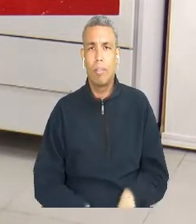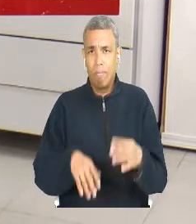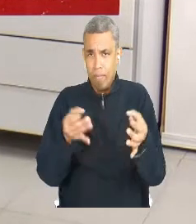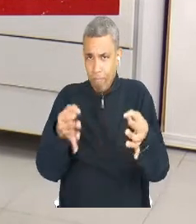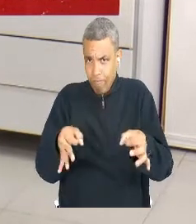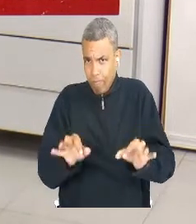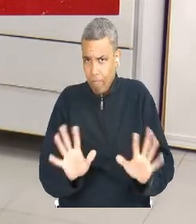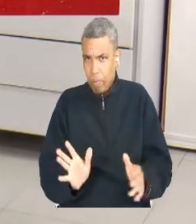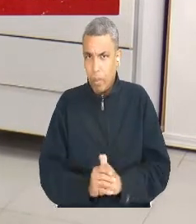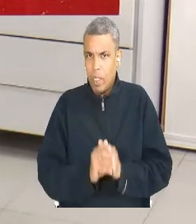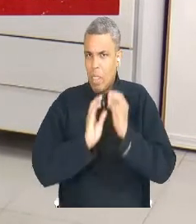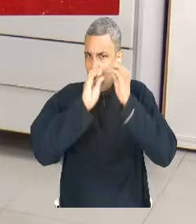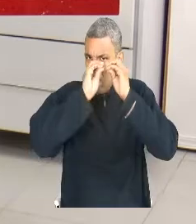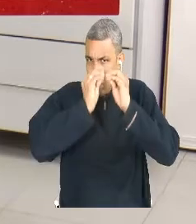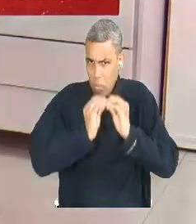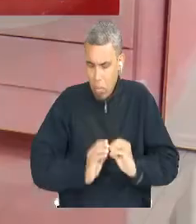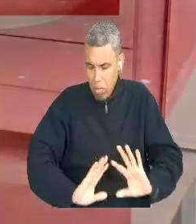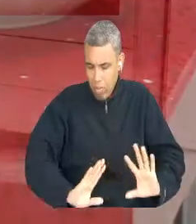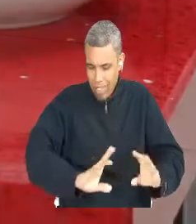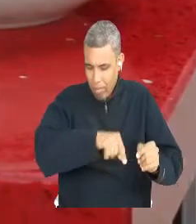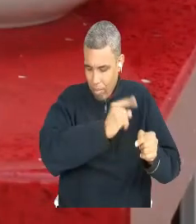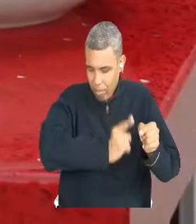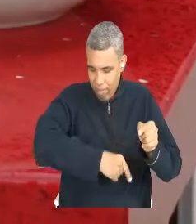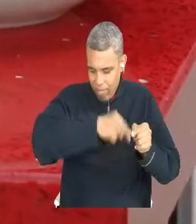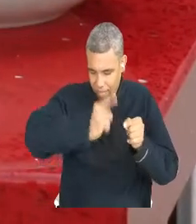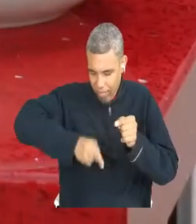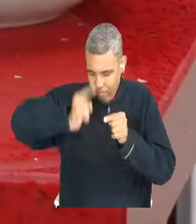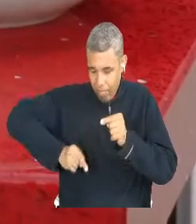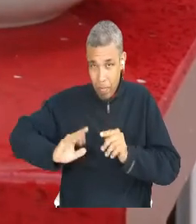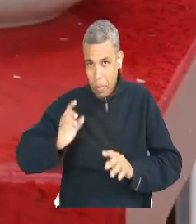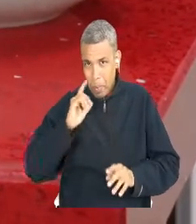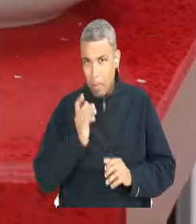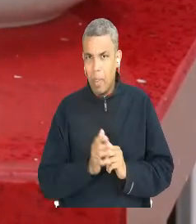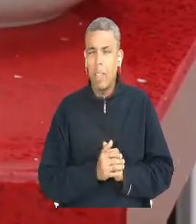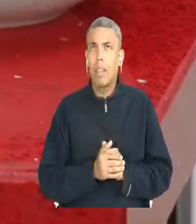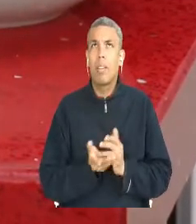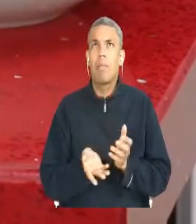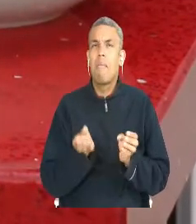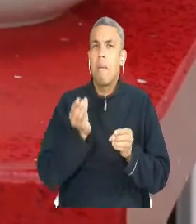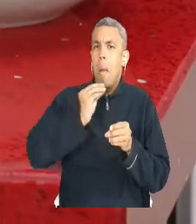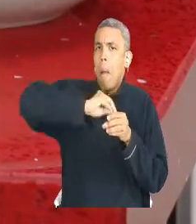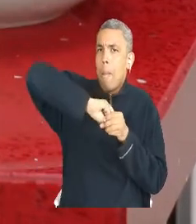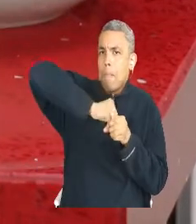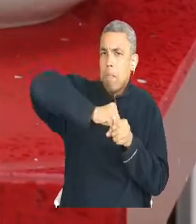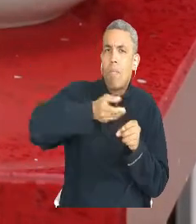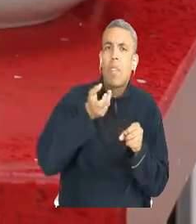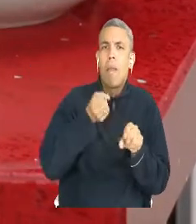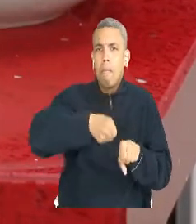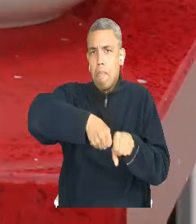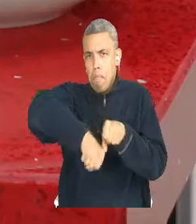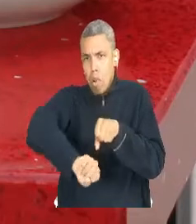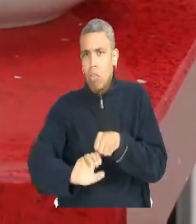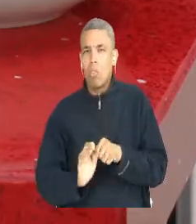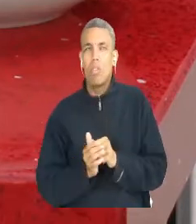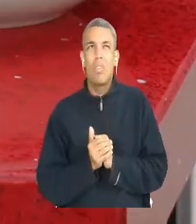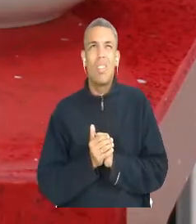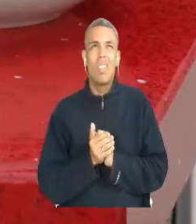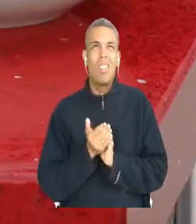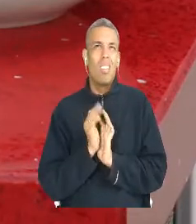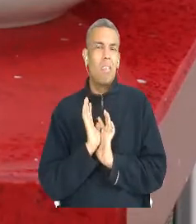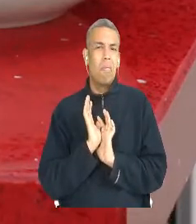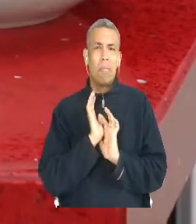hacer de muchas formas. Los crepes de sal, de pollo, de champiñón, de jamón, normalmente los